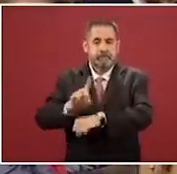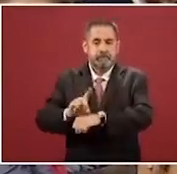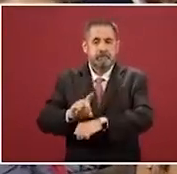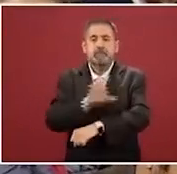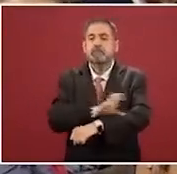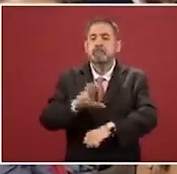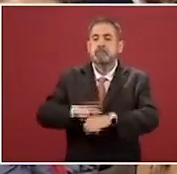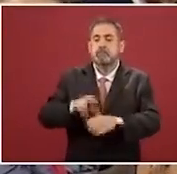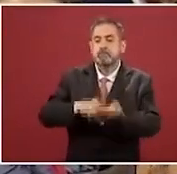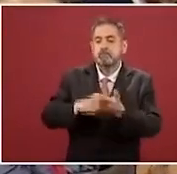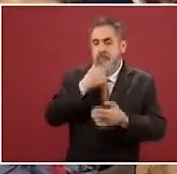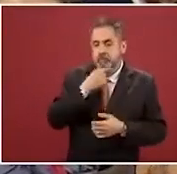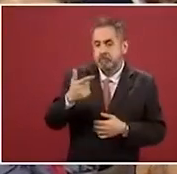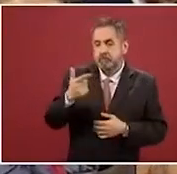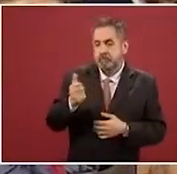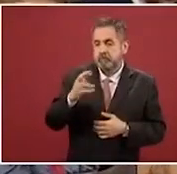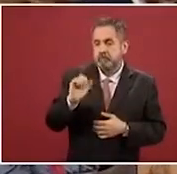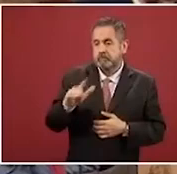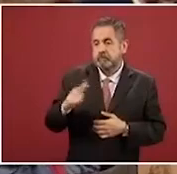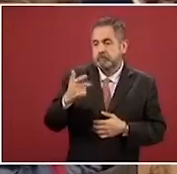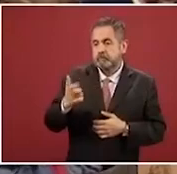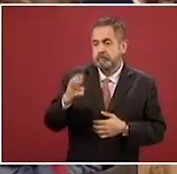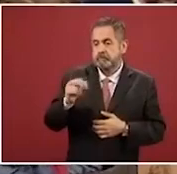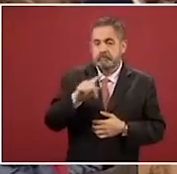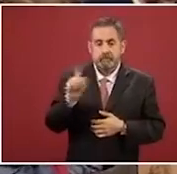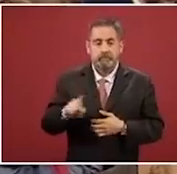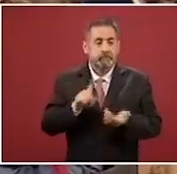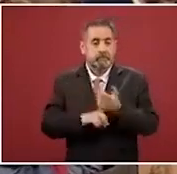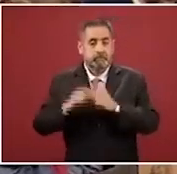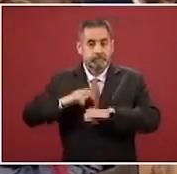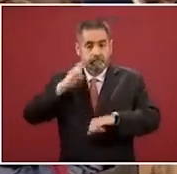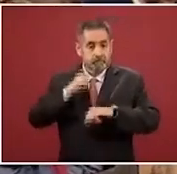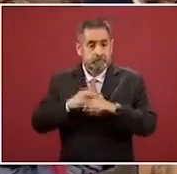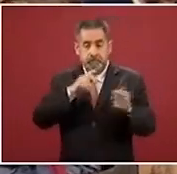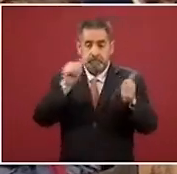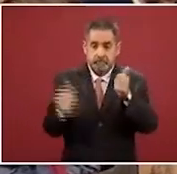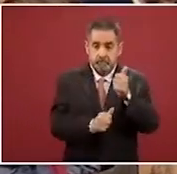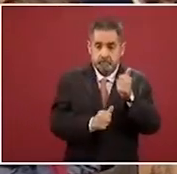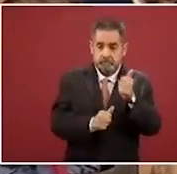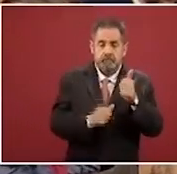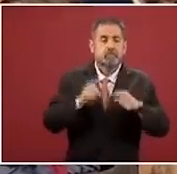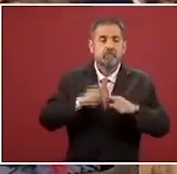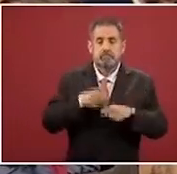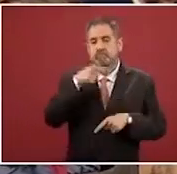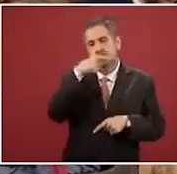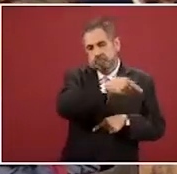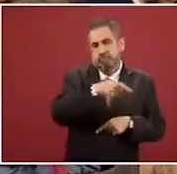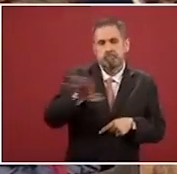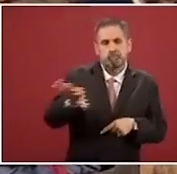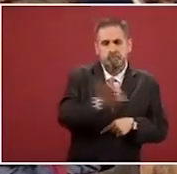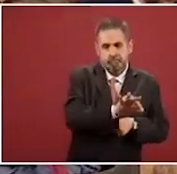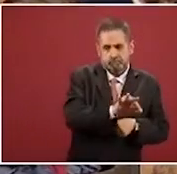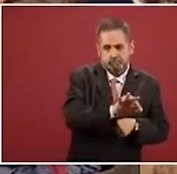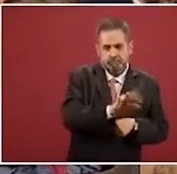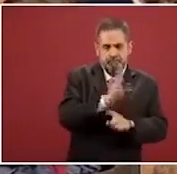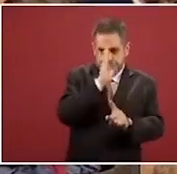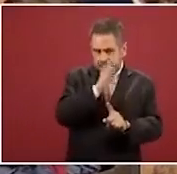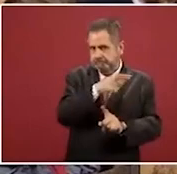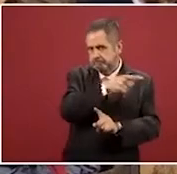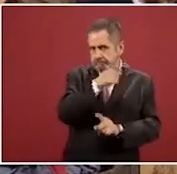del bienestar, Gabriel García Hernández, cuyo puesto depende de usted de manera